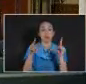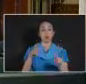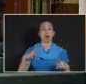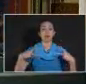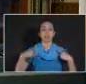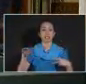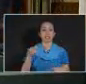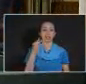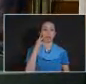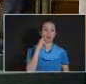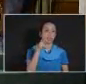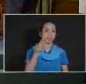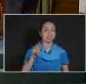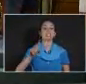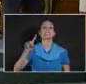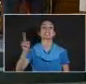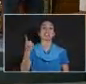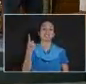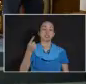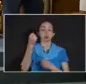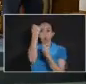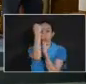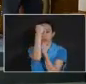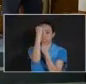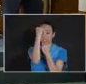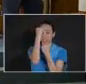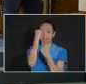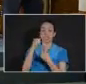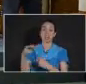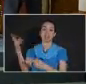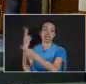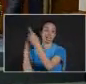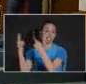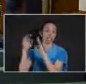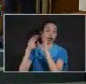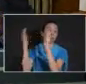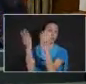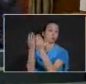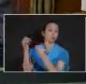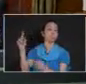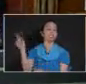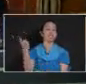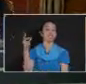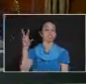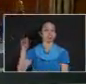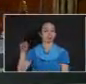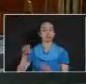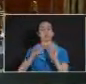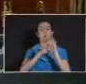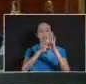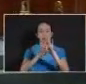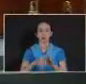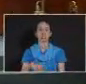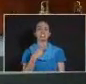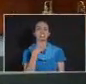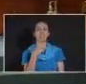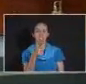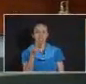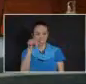obedecerían el regresar al mundo y quiénes no. Por ejemplo, si yo aquí me lo empiezo a usted a